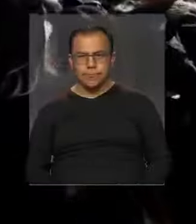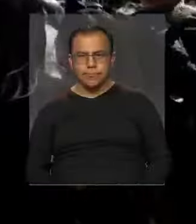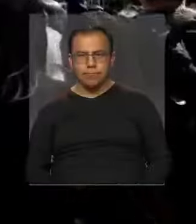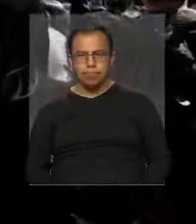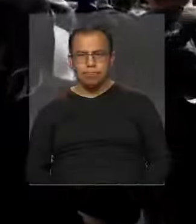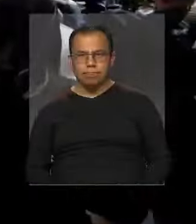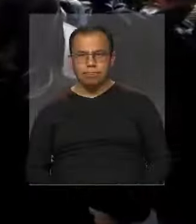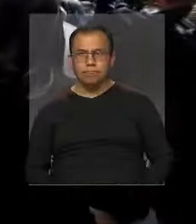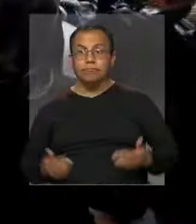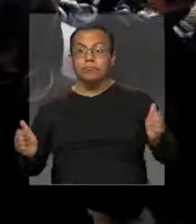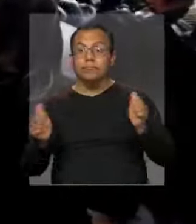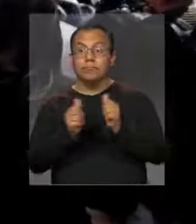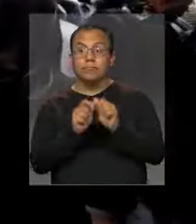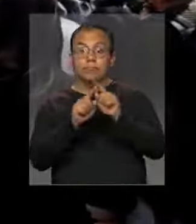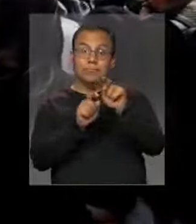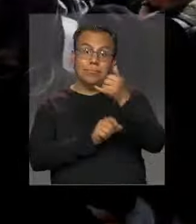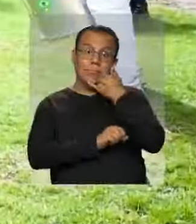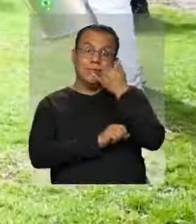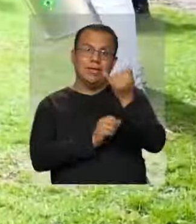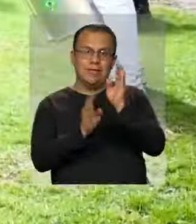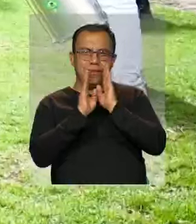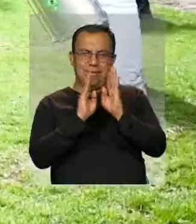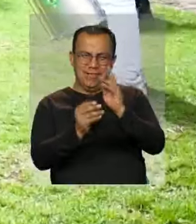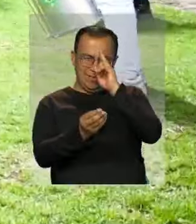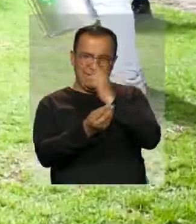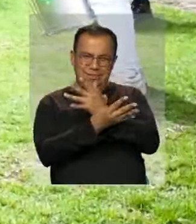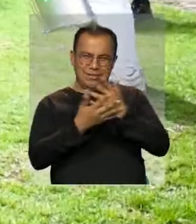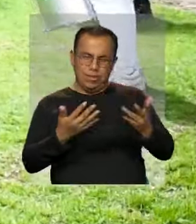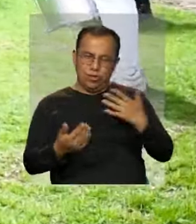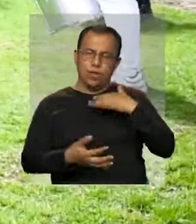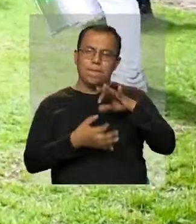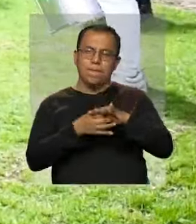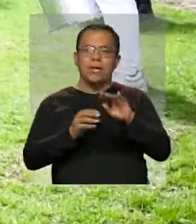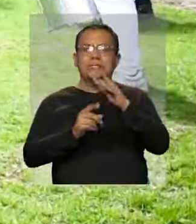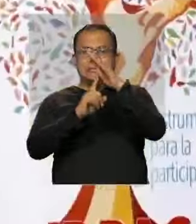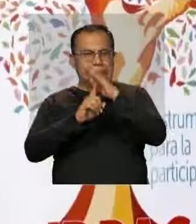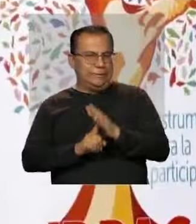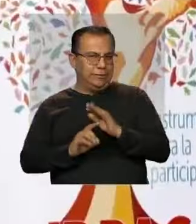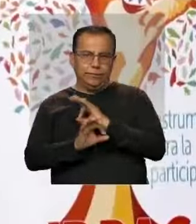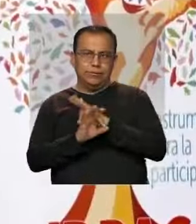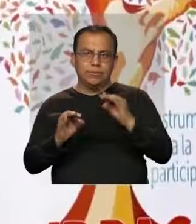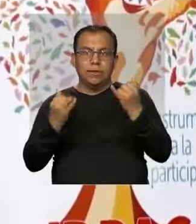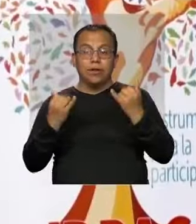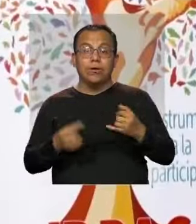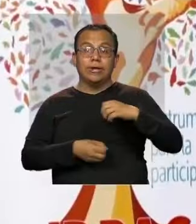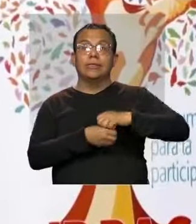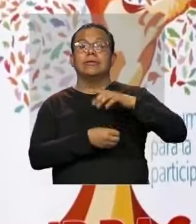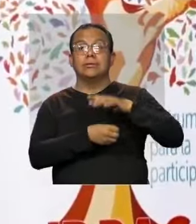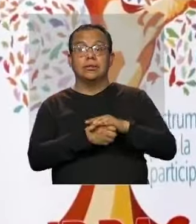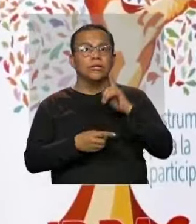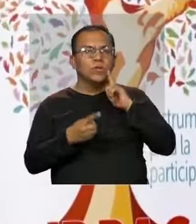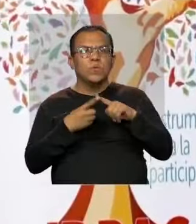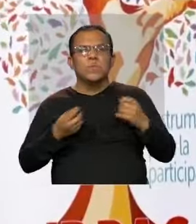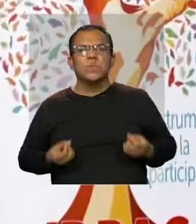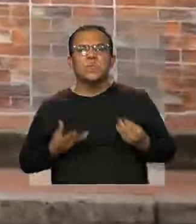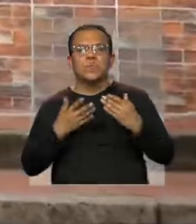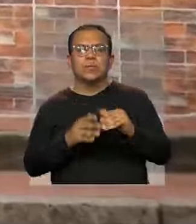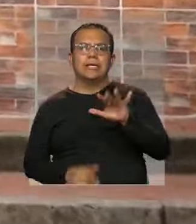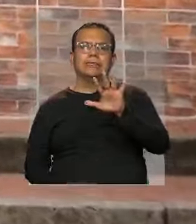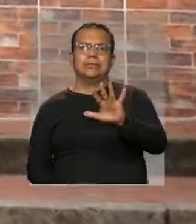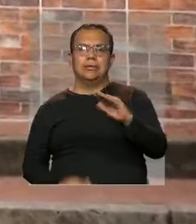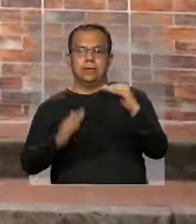De la mano con la línea telefónica de atención diversa y la unidad contra la discriminación, el distrito ha dispuesto 5